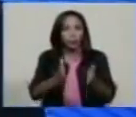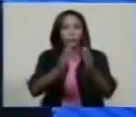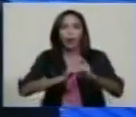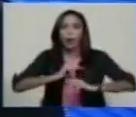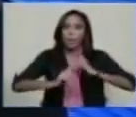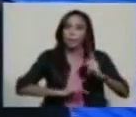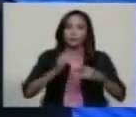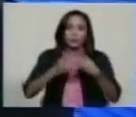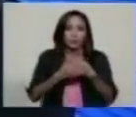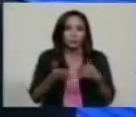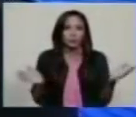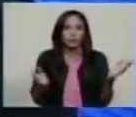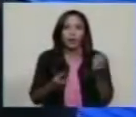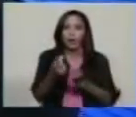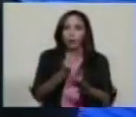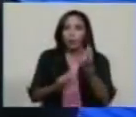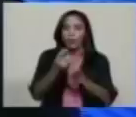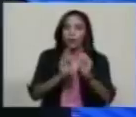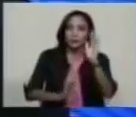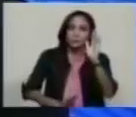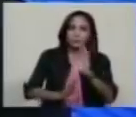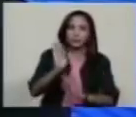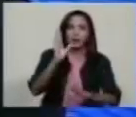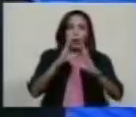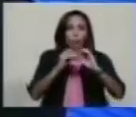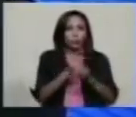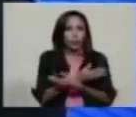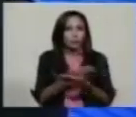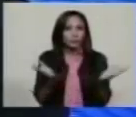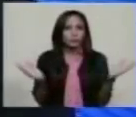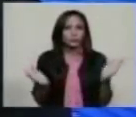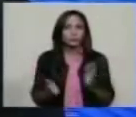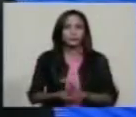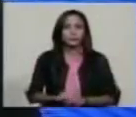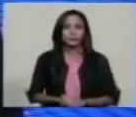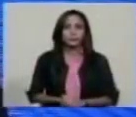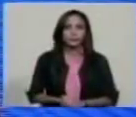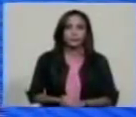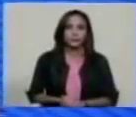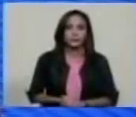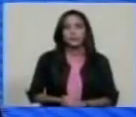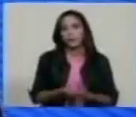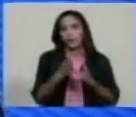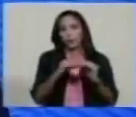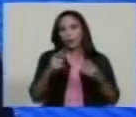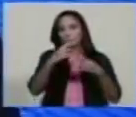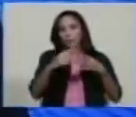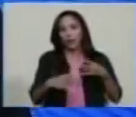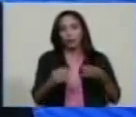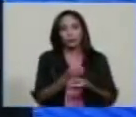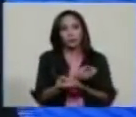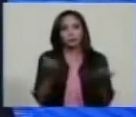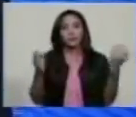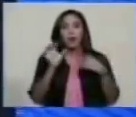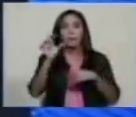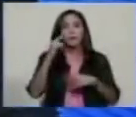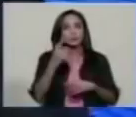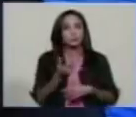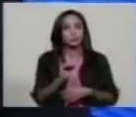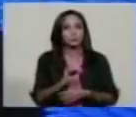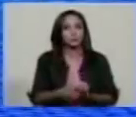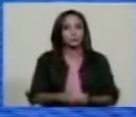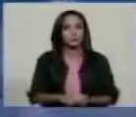de apertura del comercio exterior con todas las bondades que nuestro país ofrece. Así que muchísimas gracias.